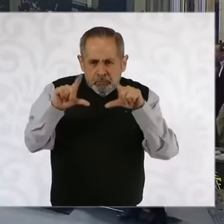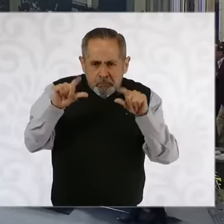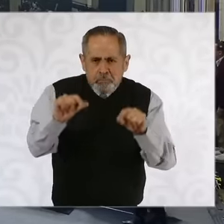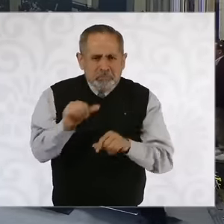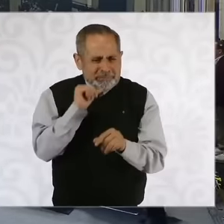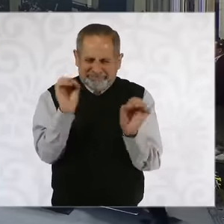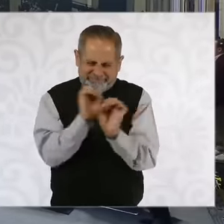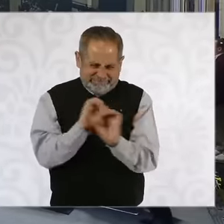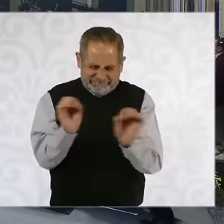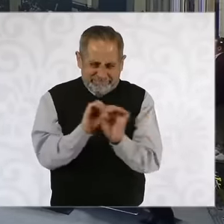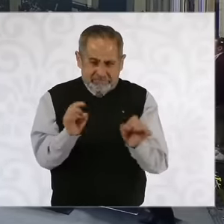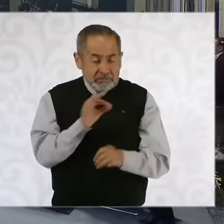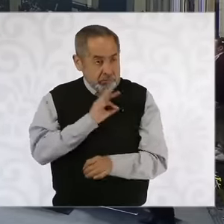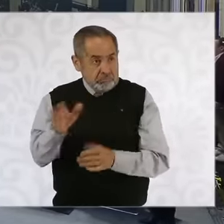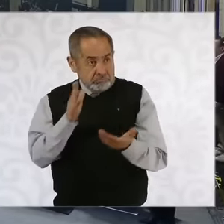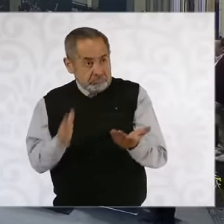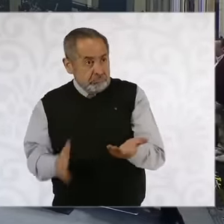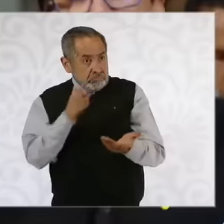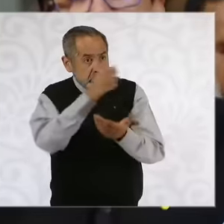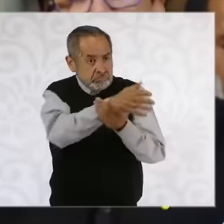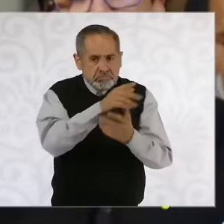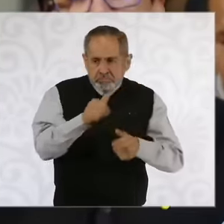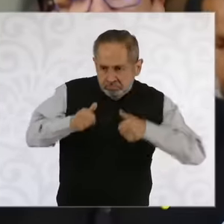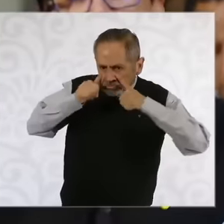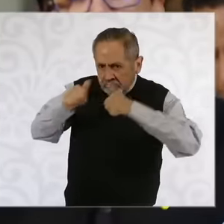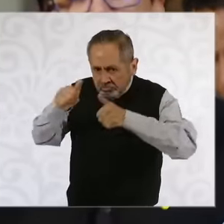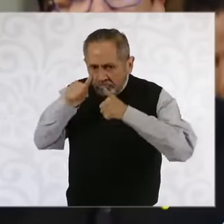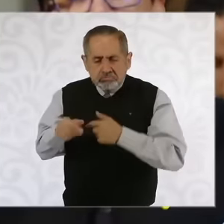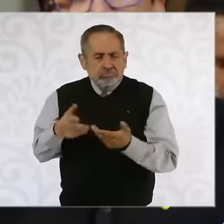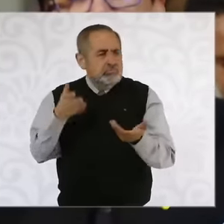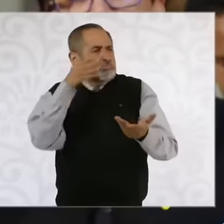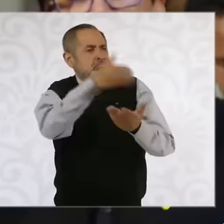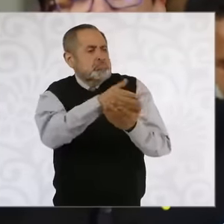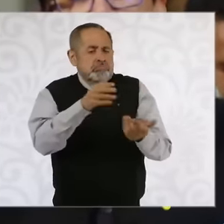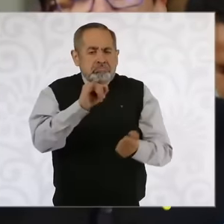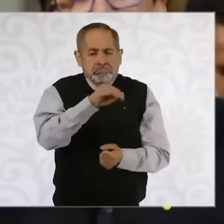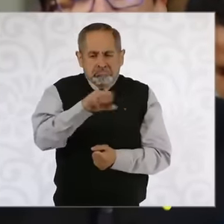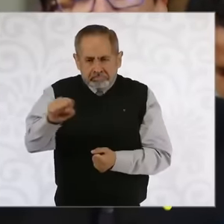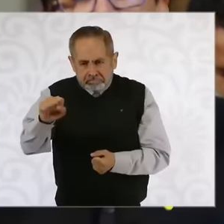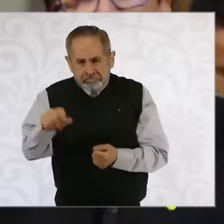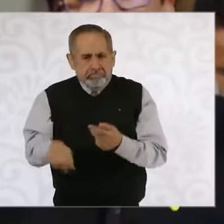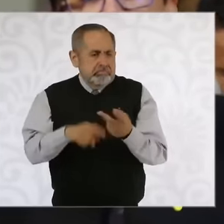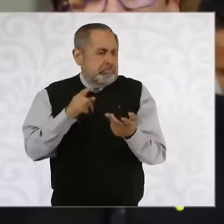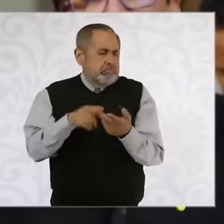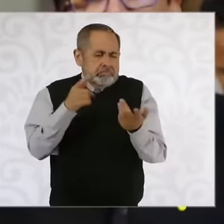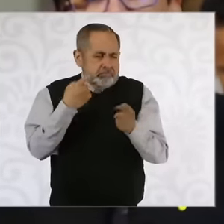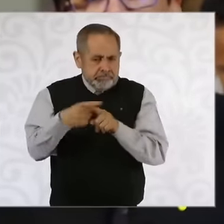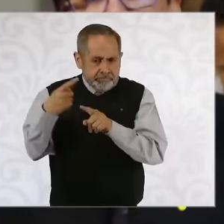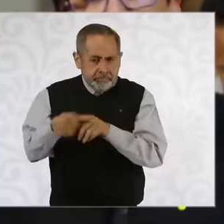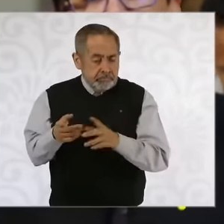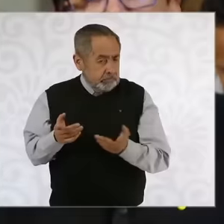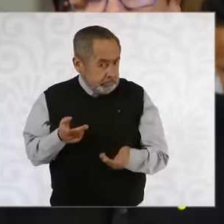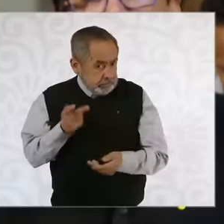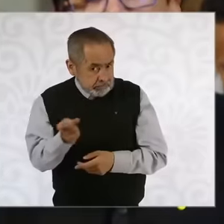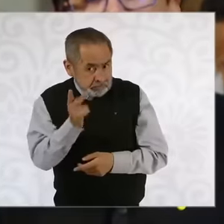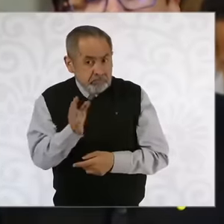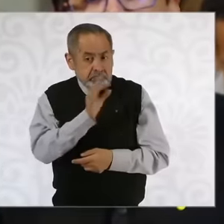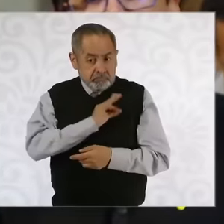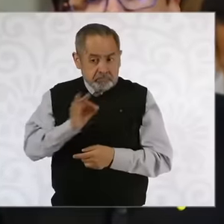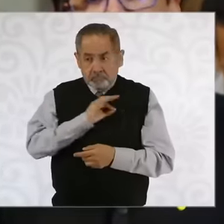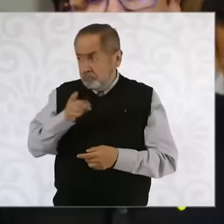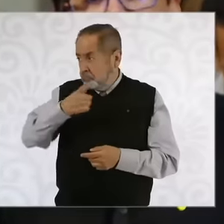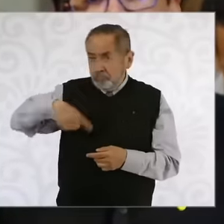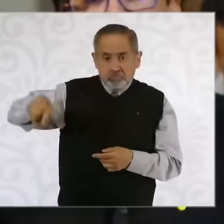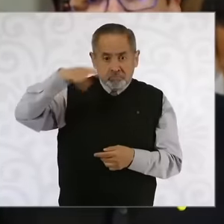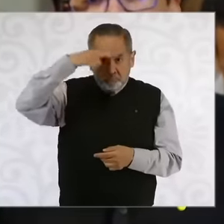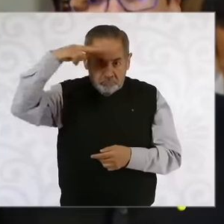estar inscritos pues en esta propuesta del IMSS-Bienestar. En ese sentido, ¿sí pueden acudir los